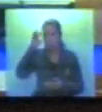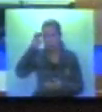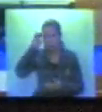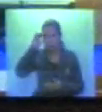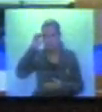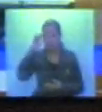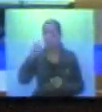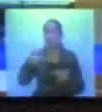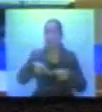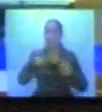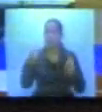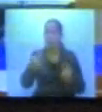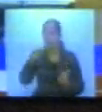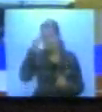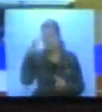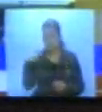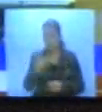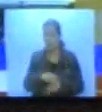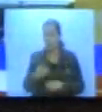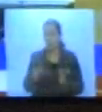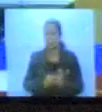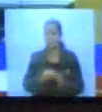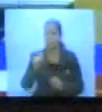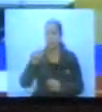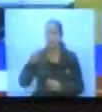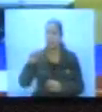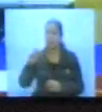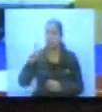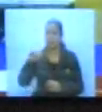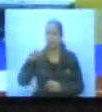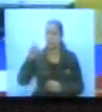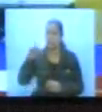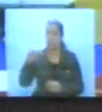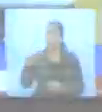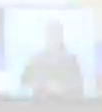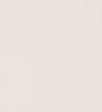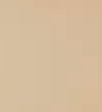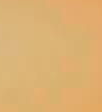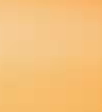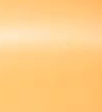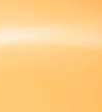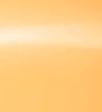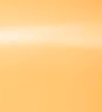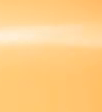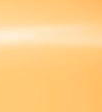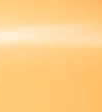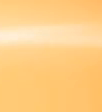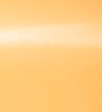contra la diputada Ana Vilma Almanés de Escobar.